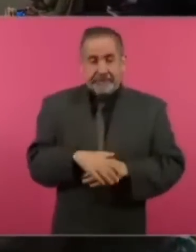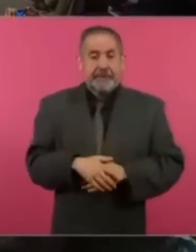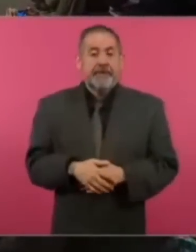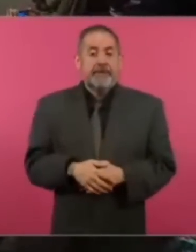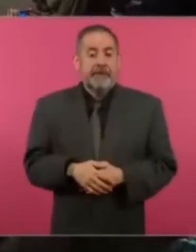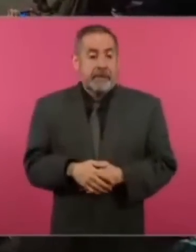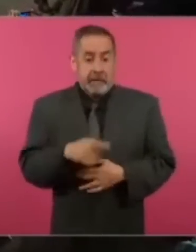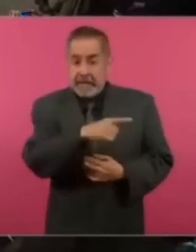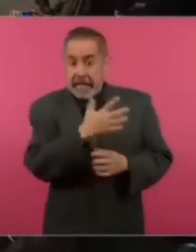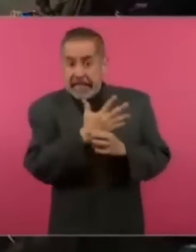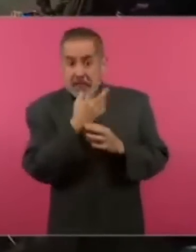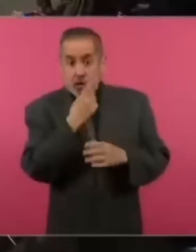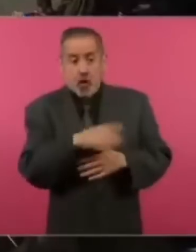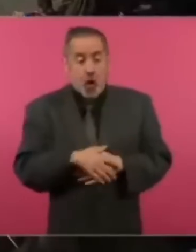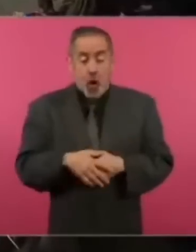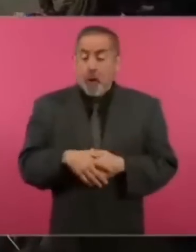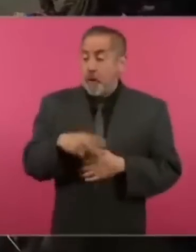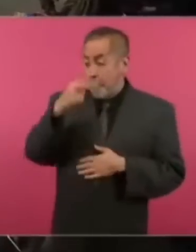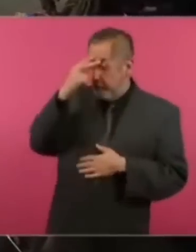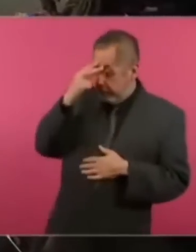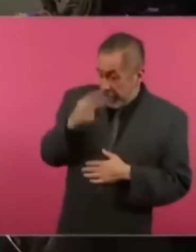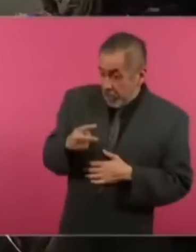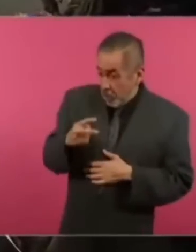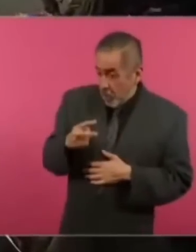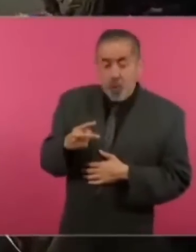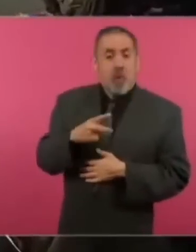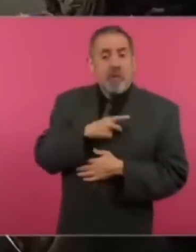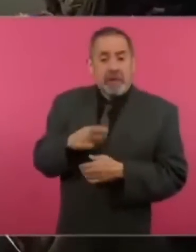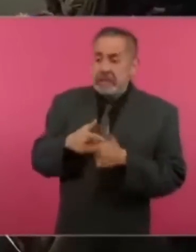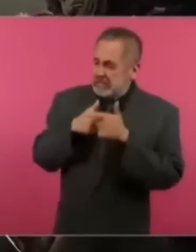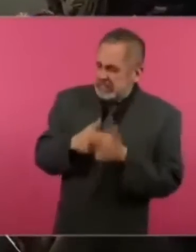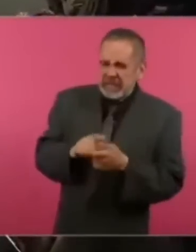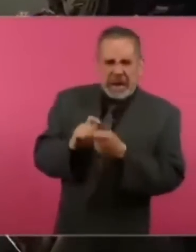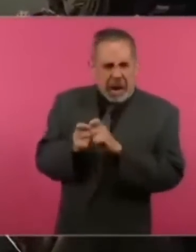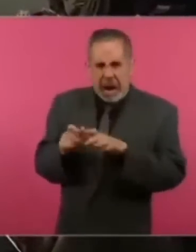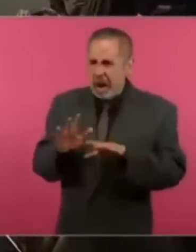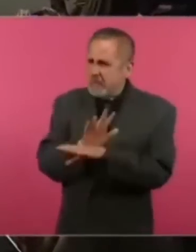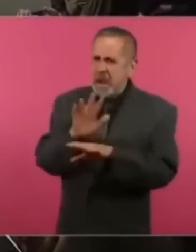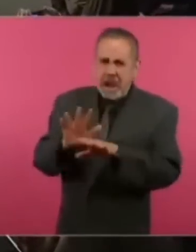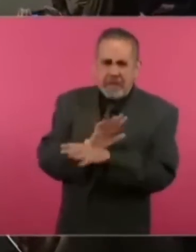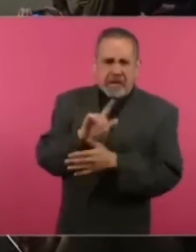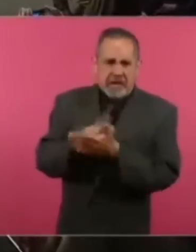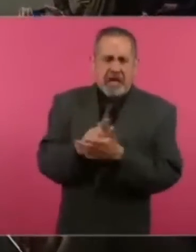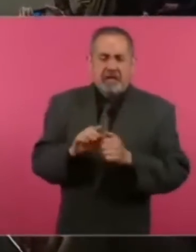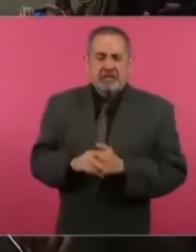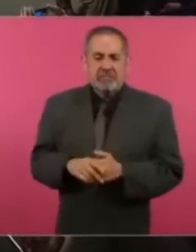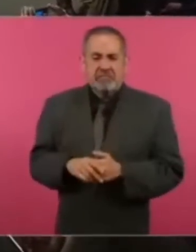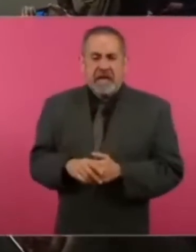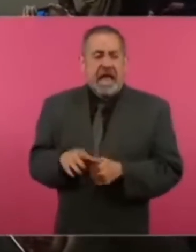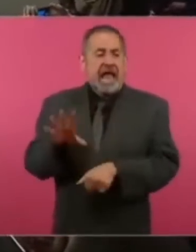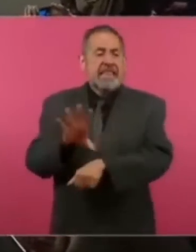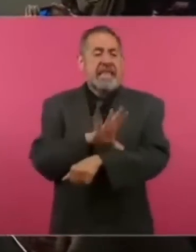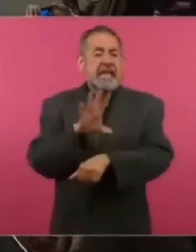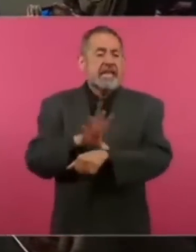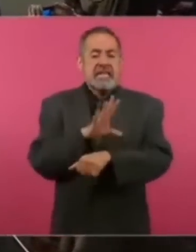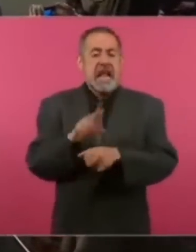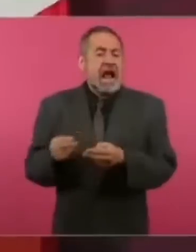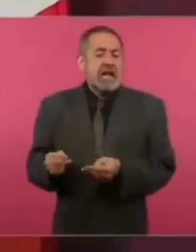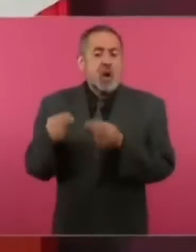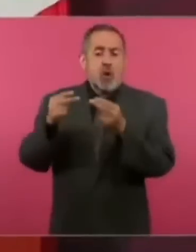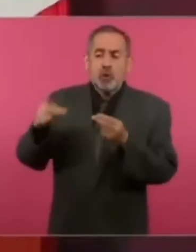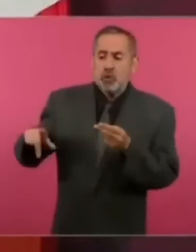México debe seguir las reformas estructurales y abrir la energía.